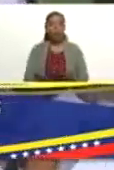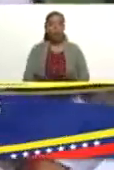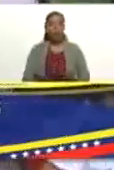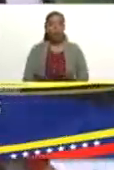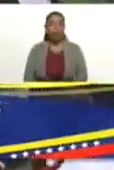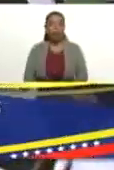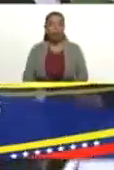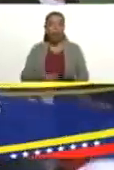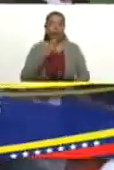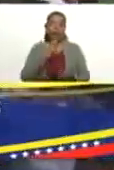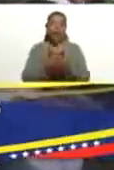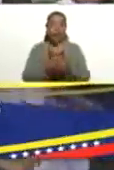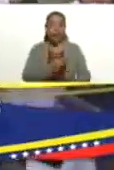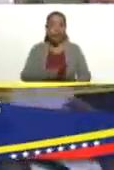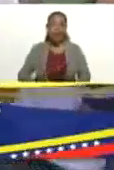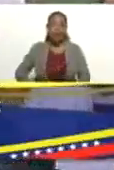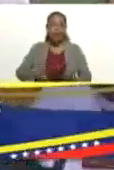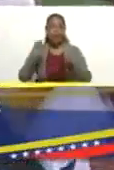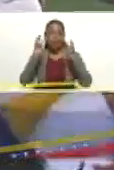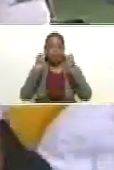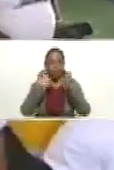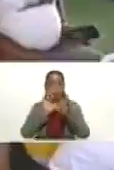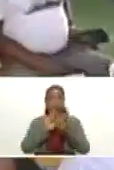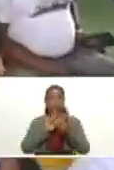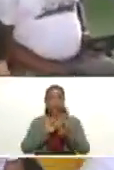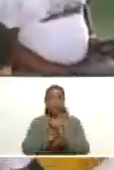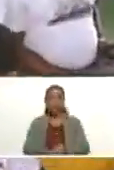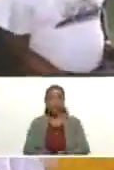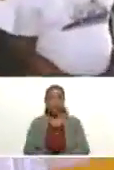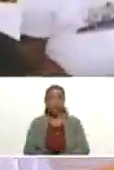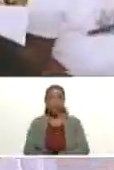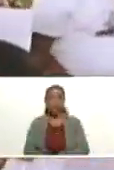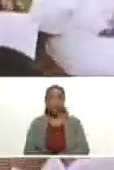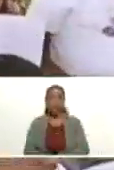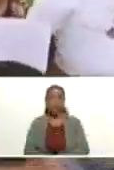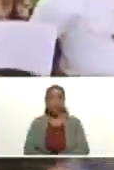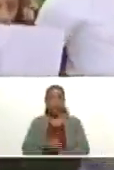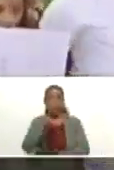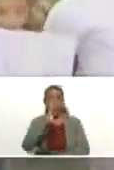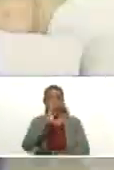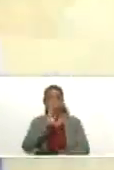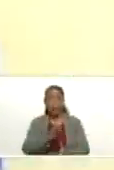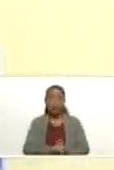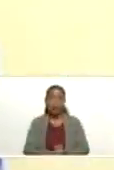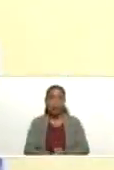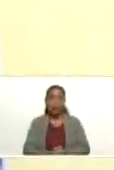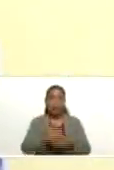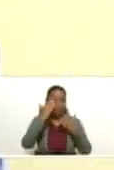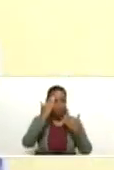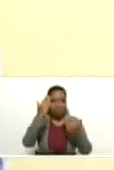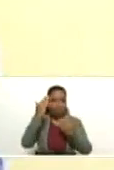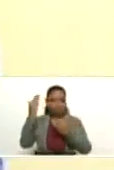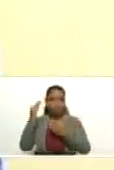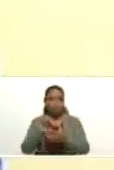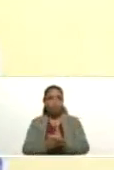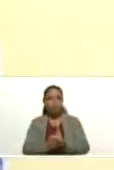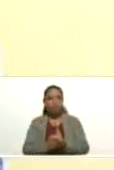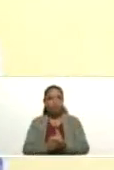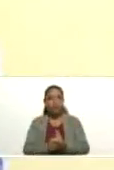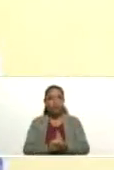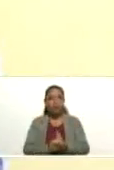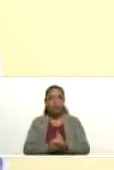Gracias, presidente, por este nuevo pase. Excelente. Aquí desde Barinas. Barinas, Barinas, mi saludo a doña